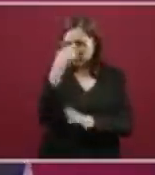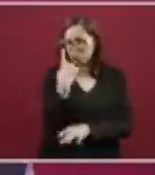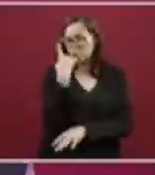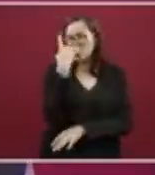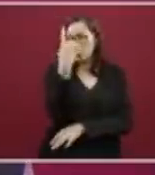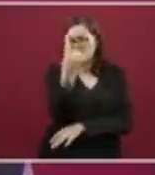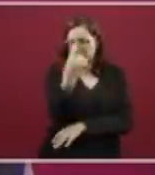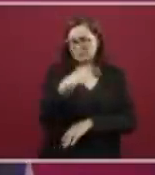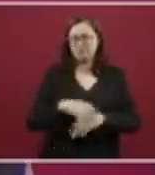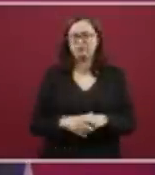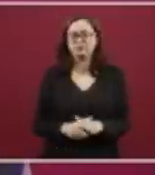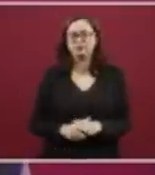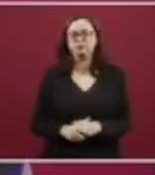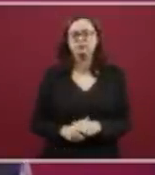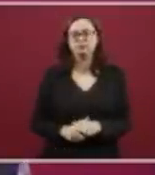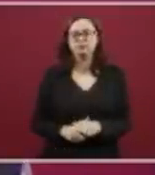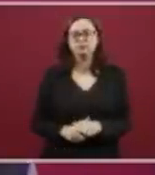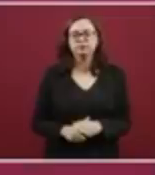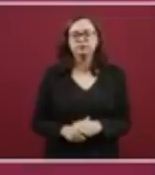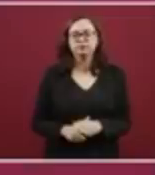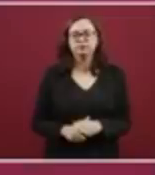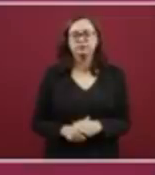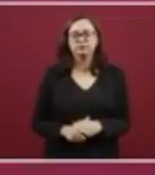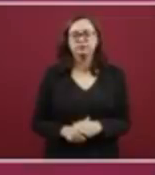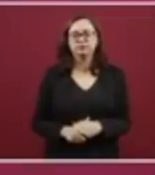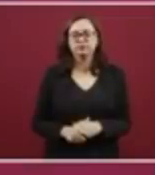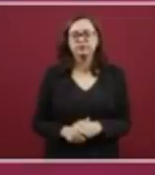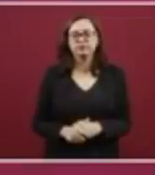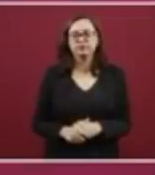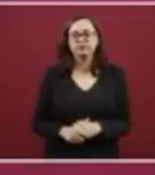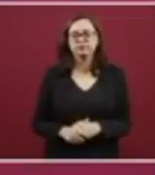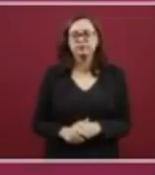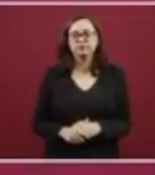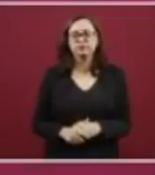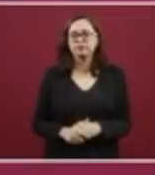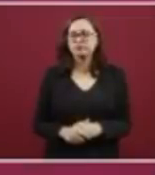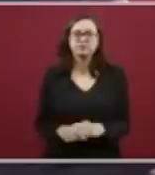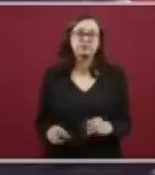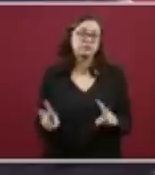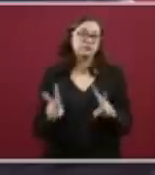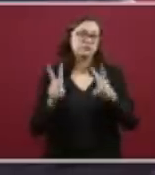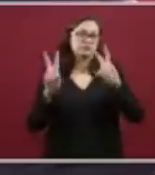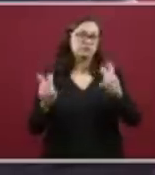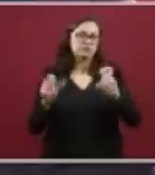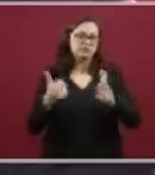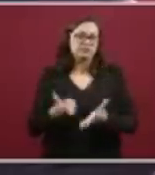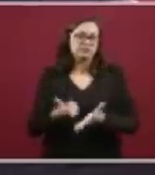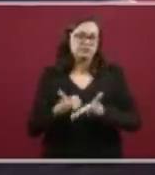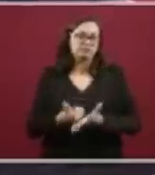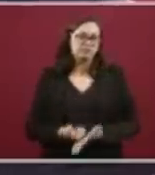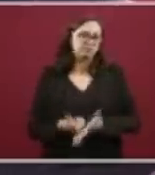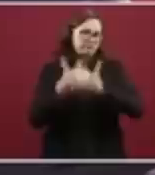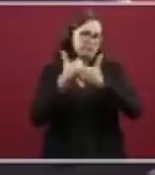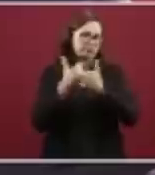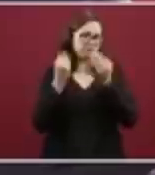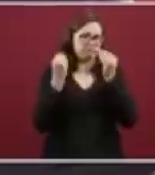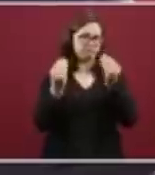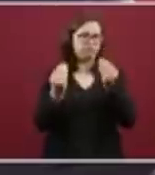uno, porque además todo esto nos ayuda para que